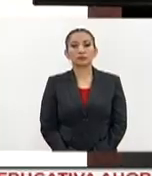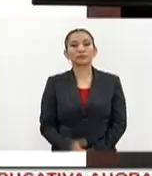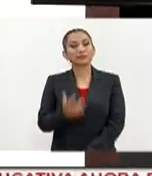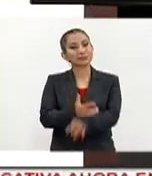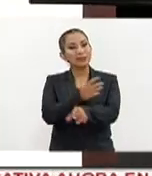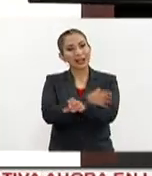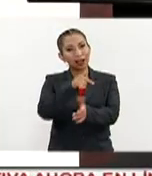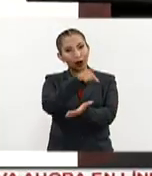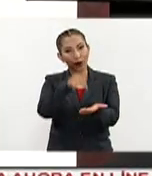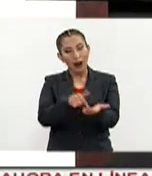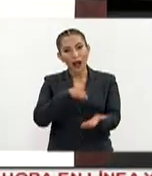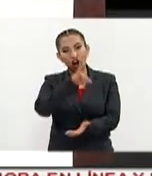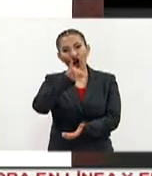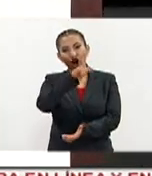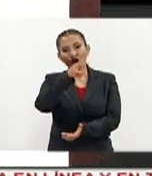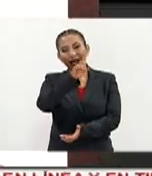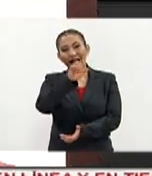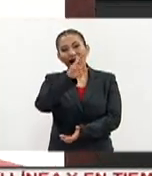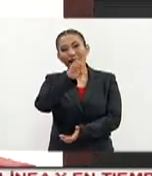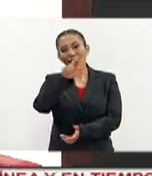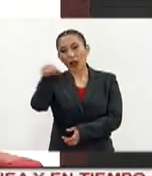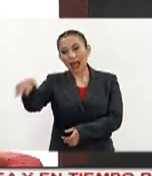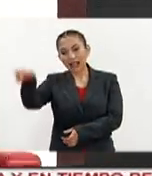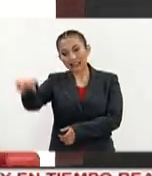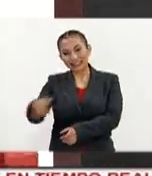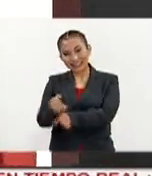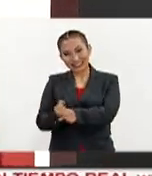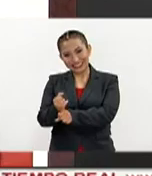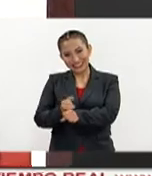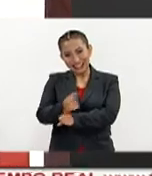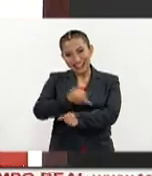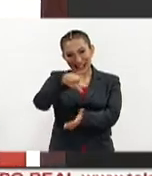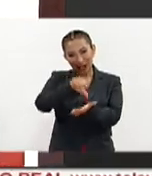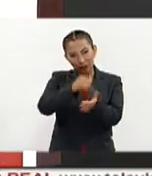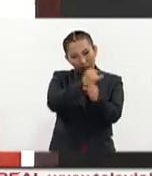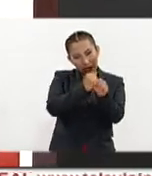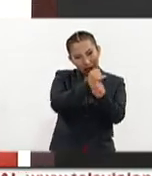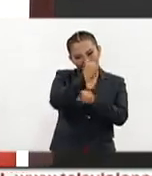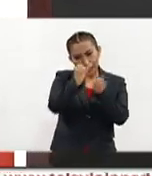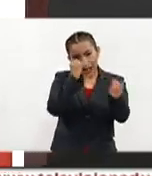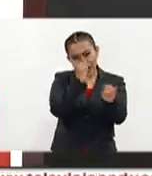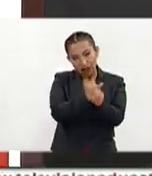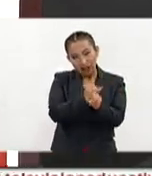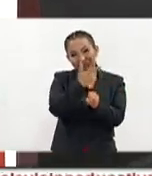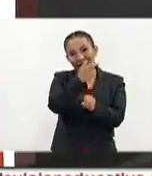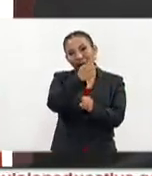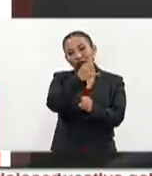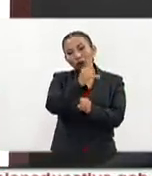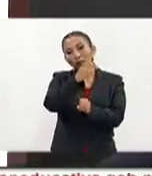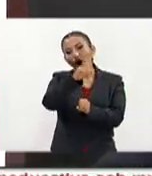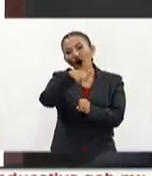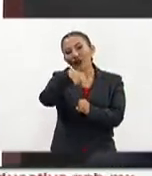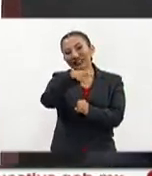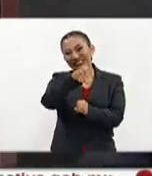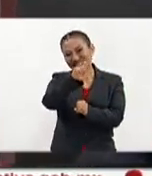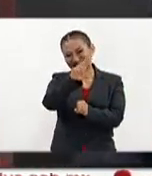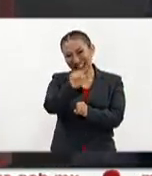Nos acompaña aquí en el estudio Jorge Armijo, él es investigador del Centro de Estudios Internacionales Gilberto Bosques del Senado, con